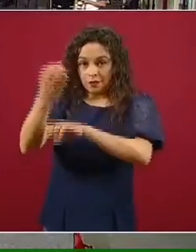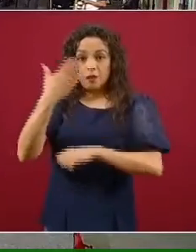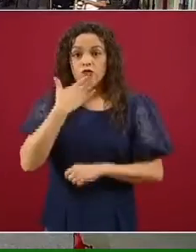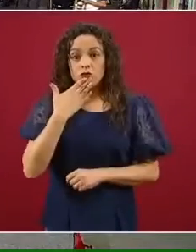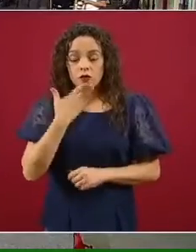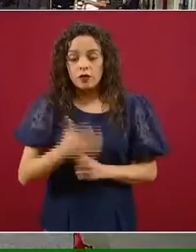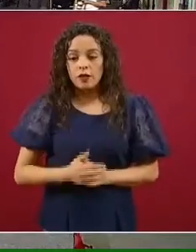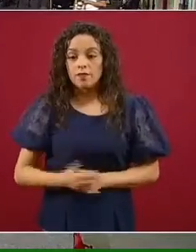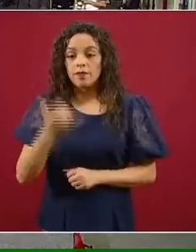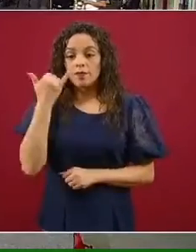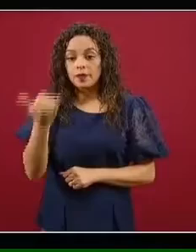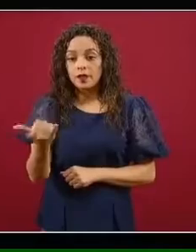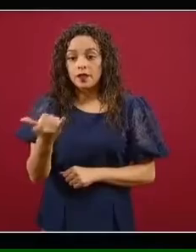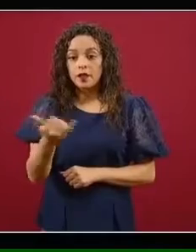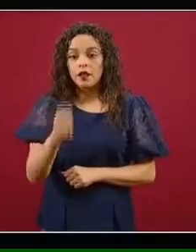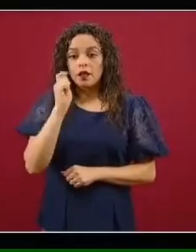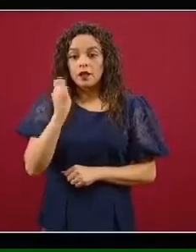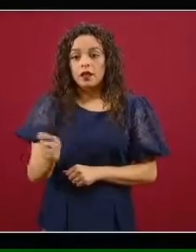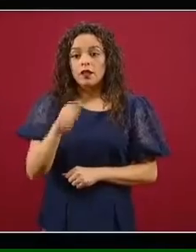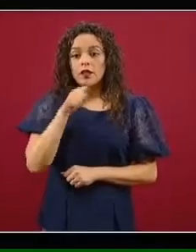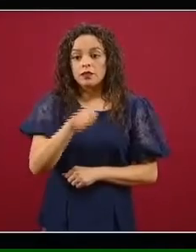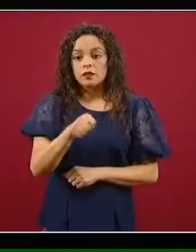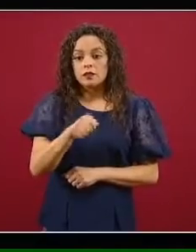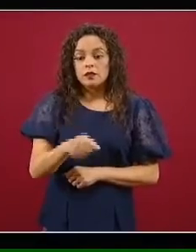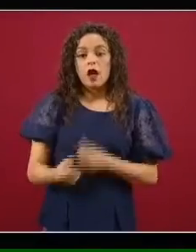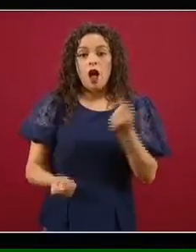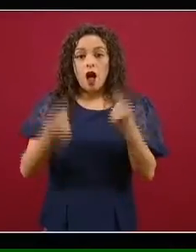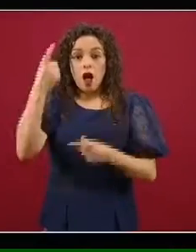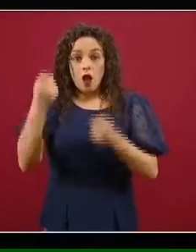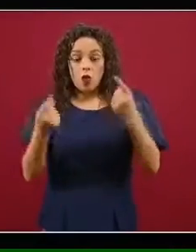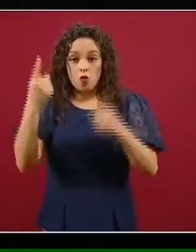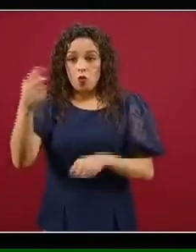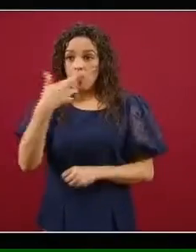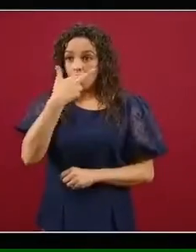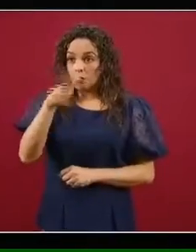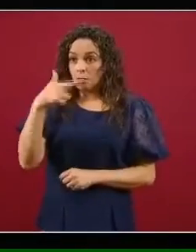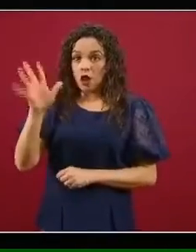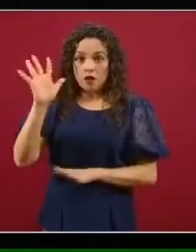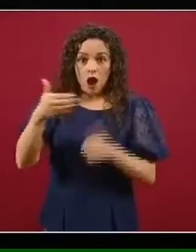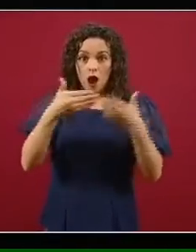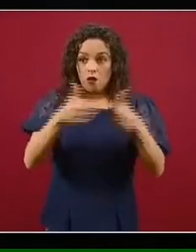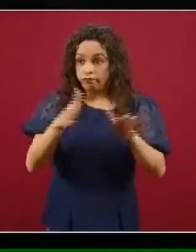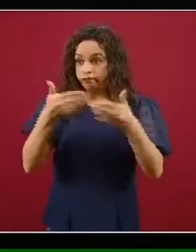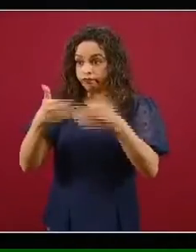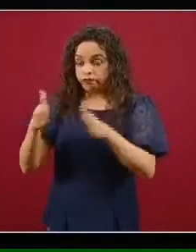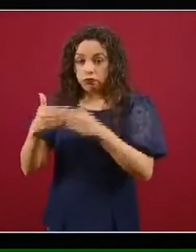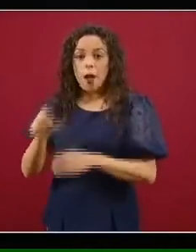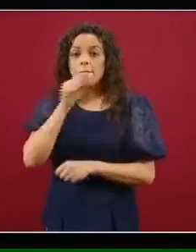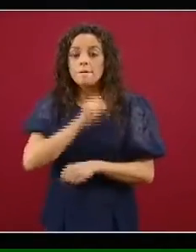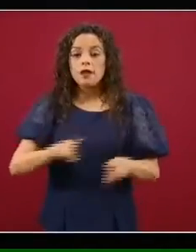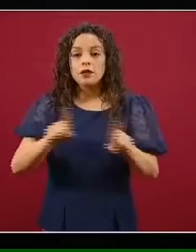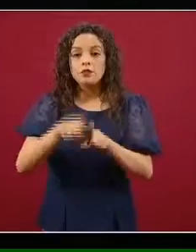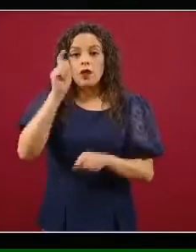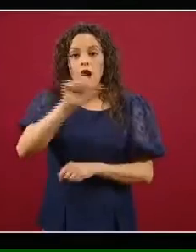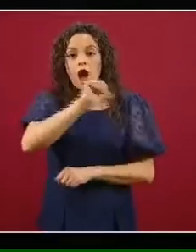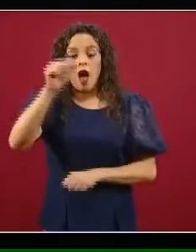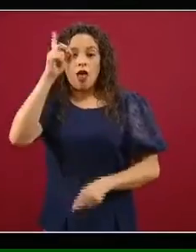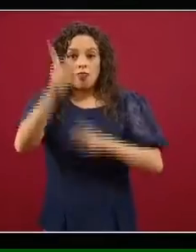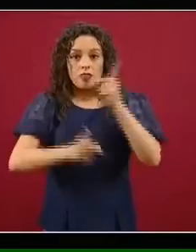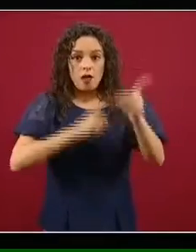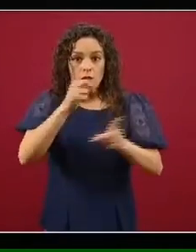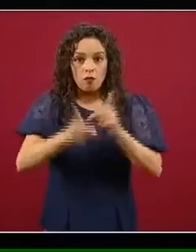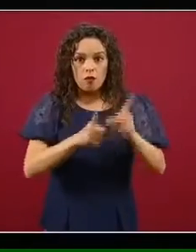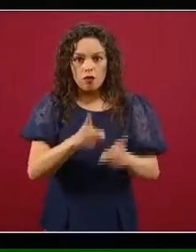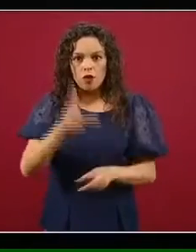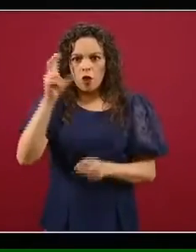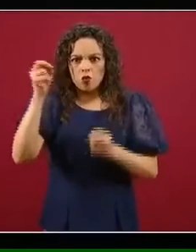Baja California, ya ha habido reapertura en algunos restaurantes, parques y unidades deportivas, a pesar de que está en semáforo rojo.